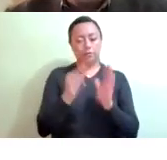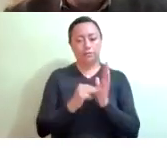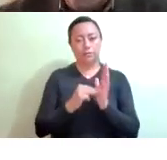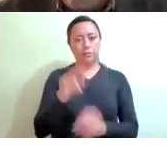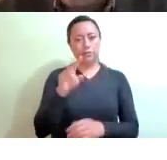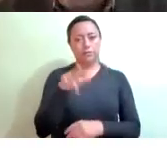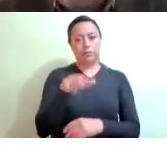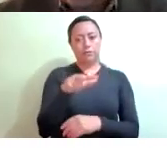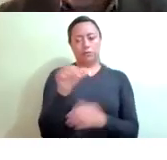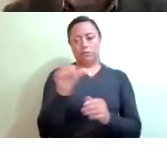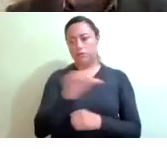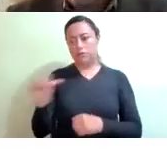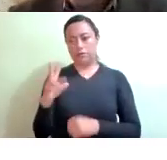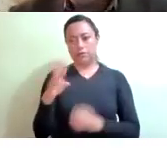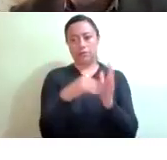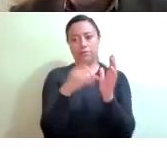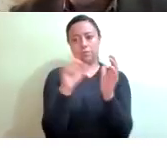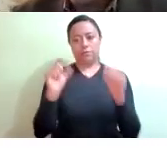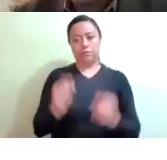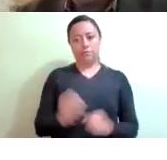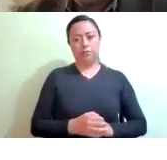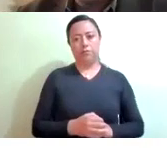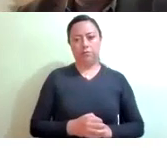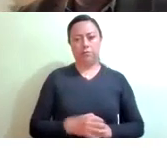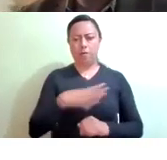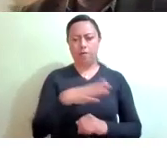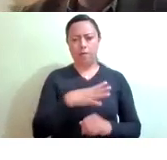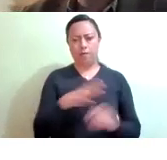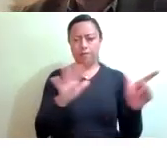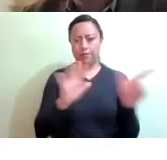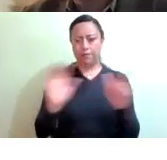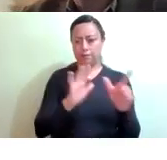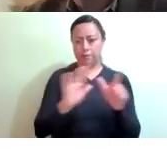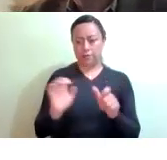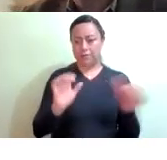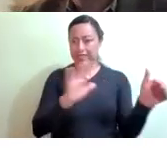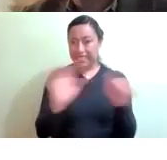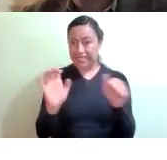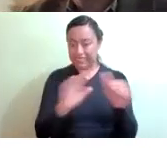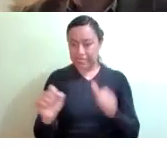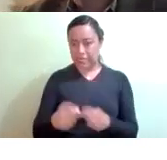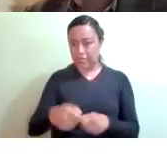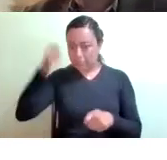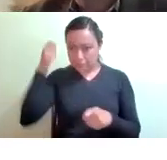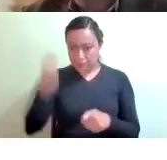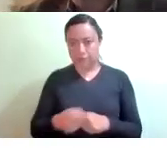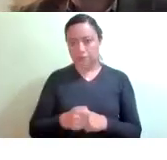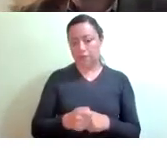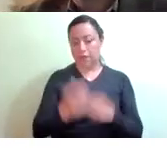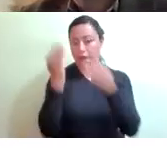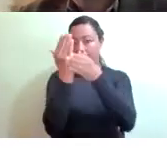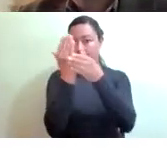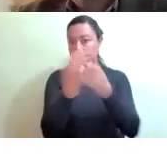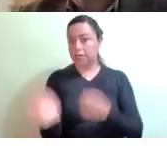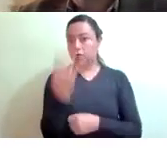obtienen 600 sentencias por delito de un total de carpetas de